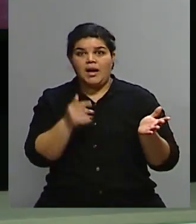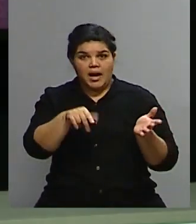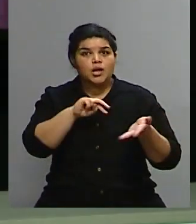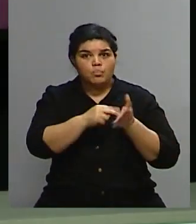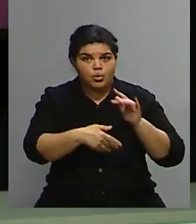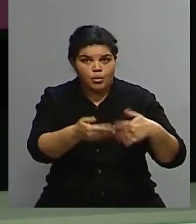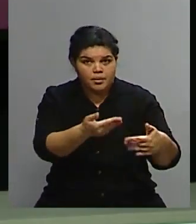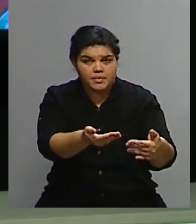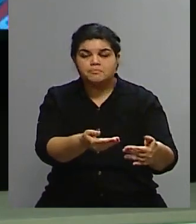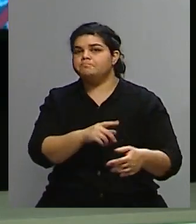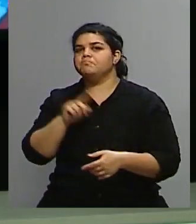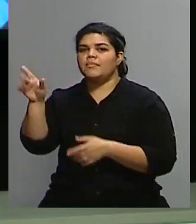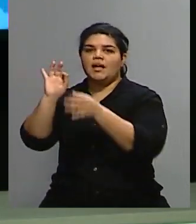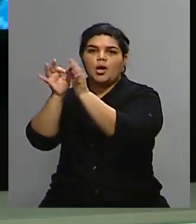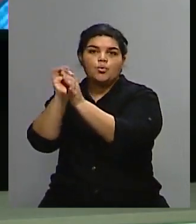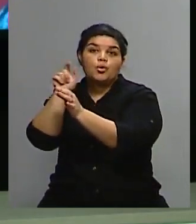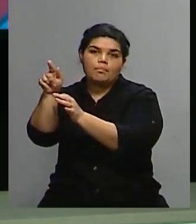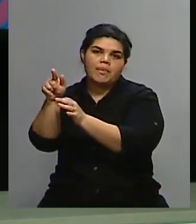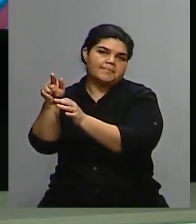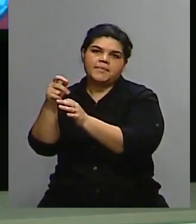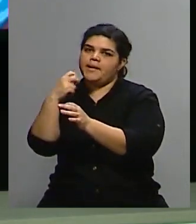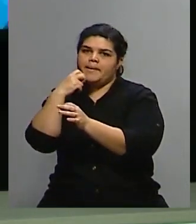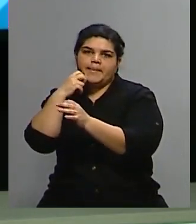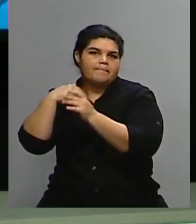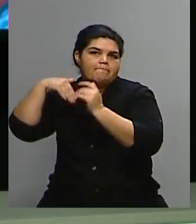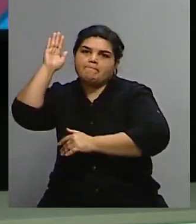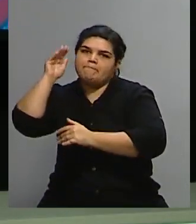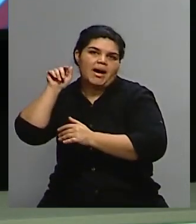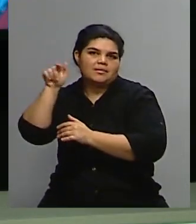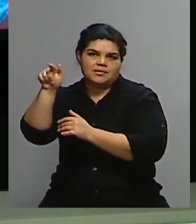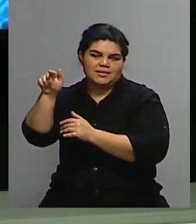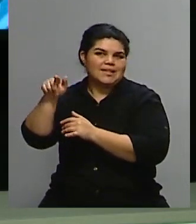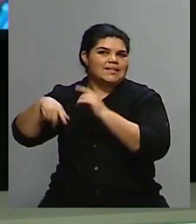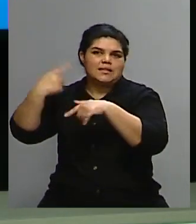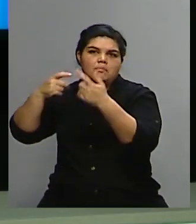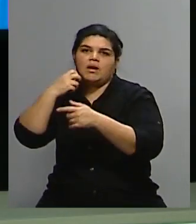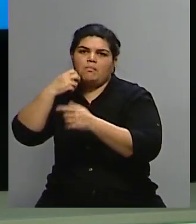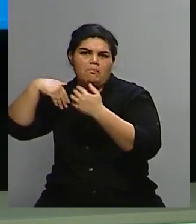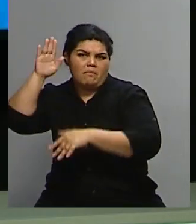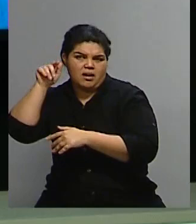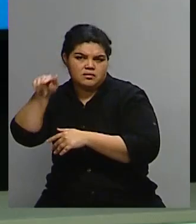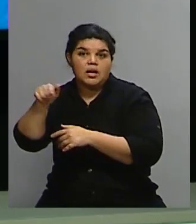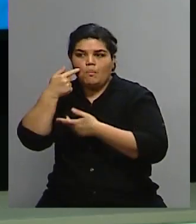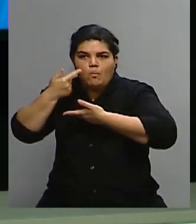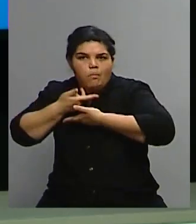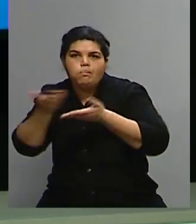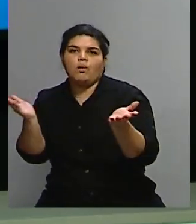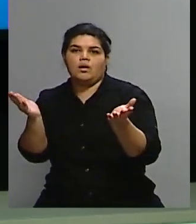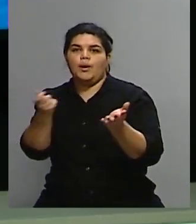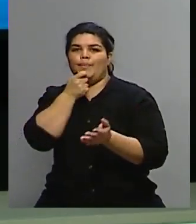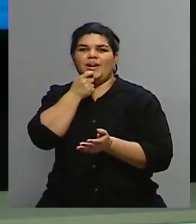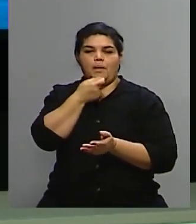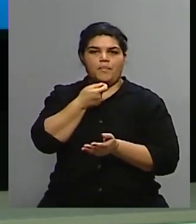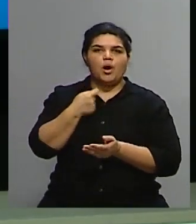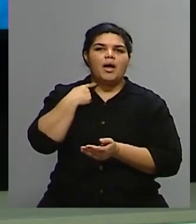que avanzar mucho antes que nosotros en políticas destinadas a las personas mayores, ¿sí? España es un país que está muy envejecido y Japón